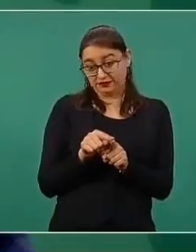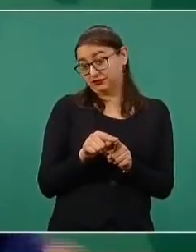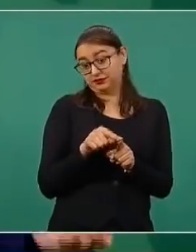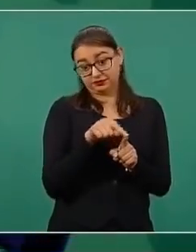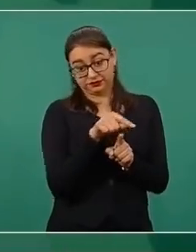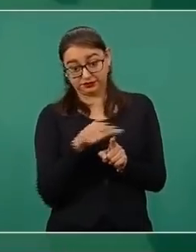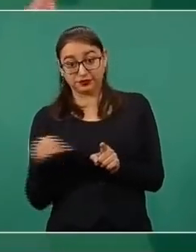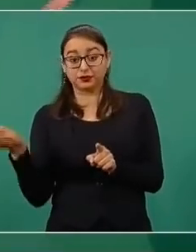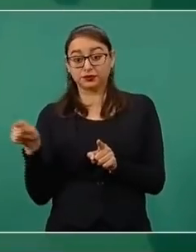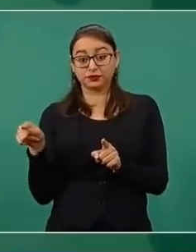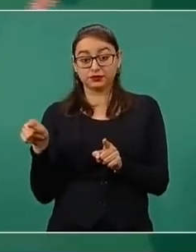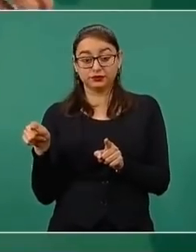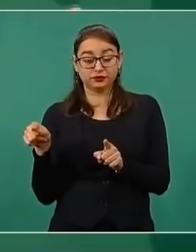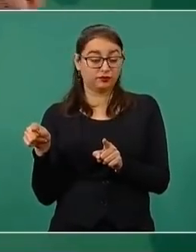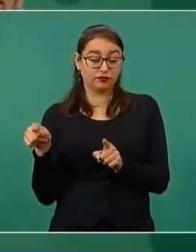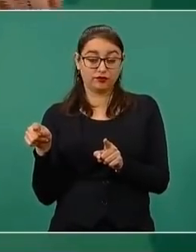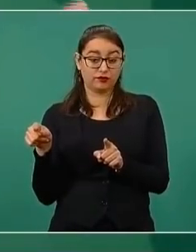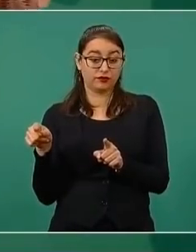se